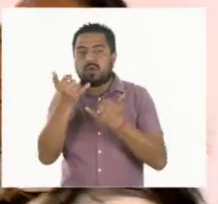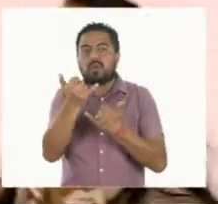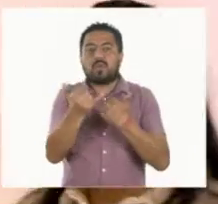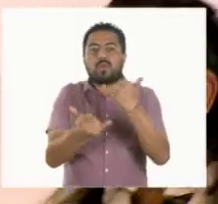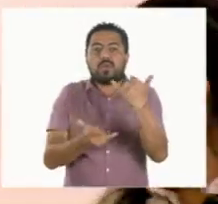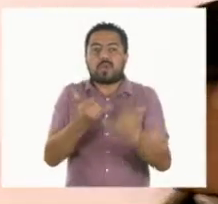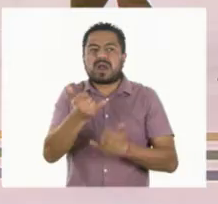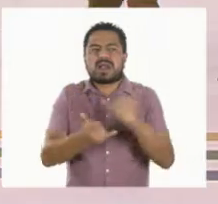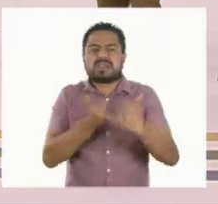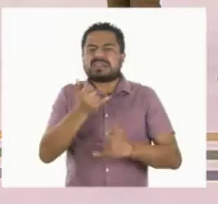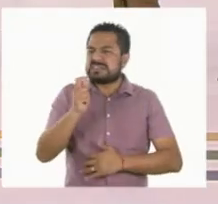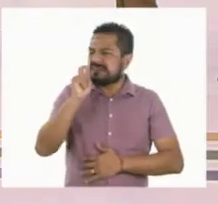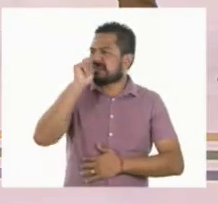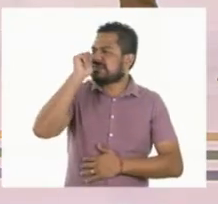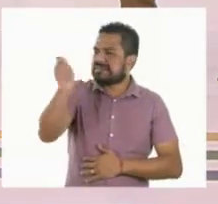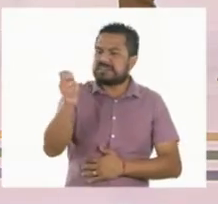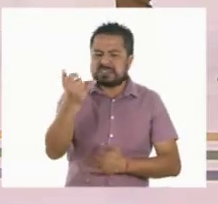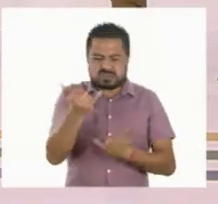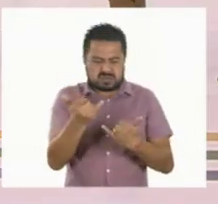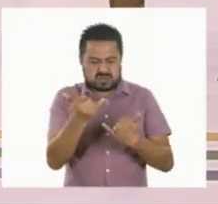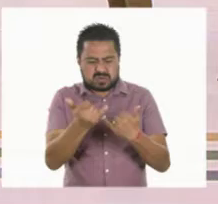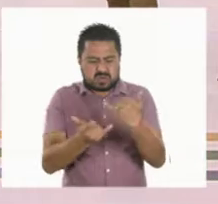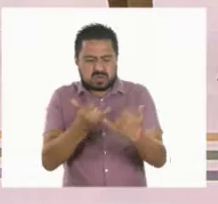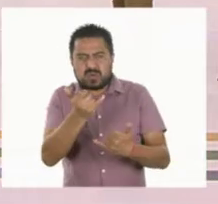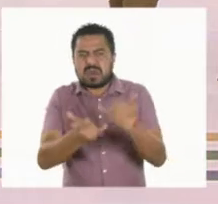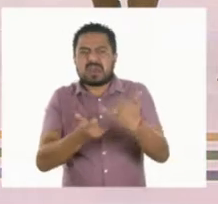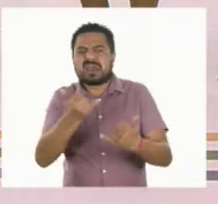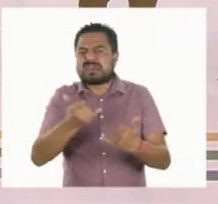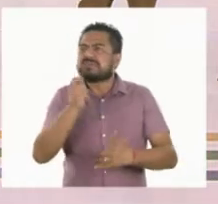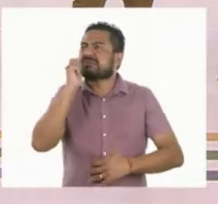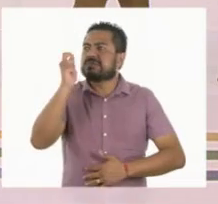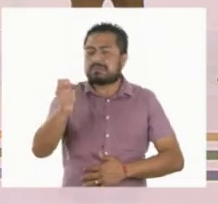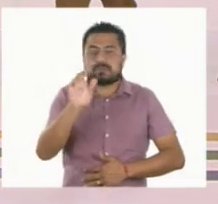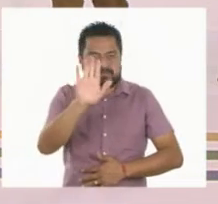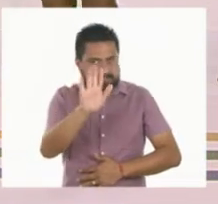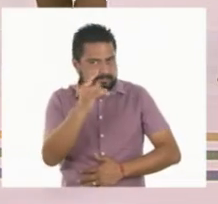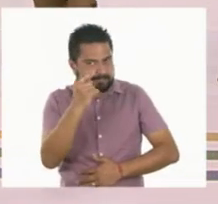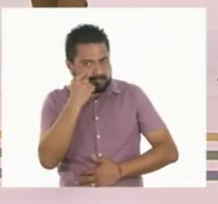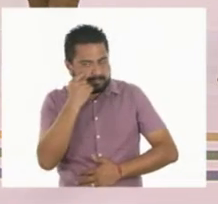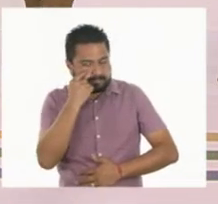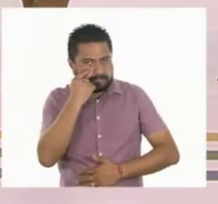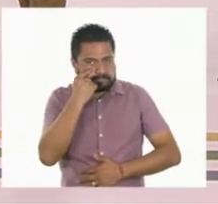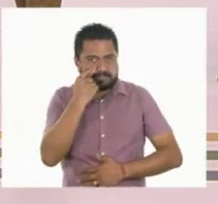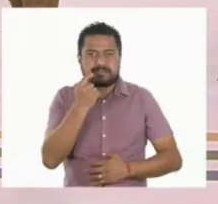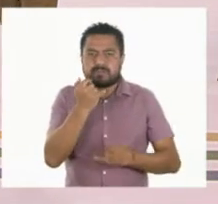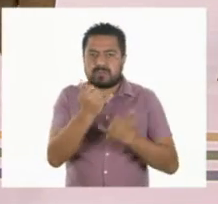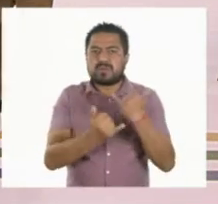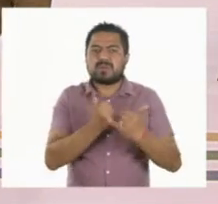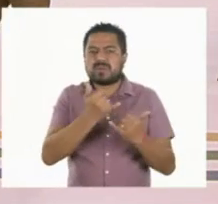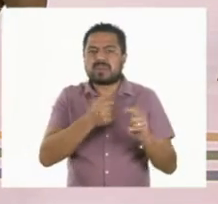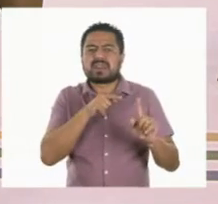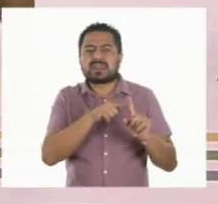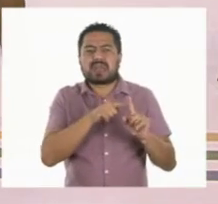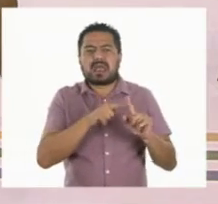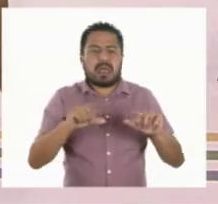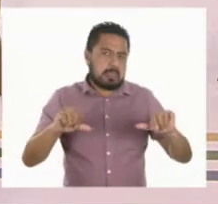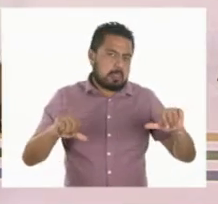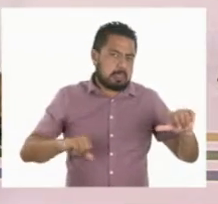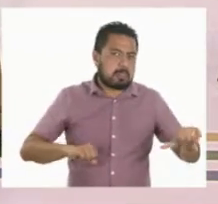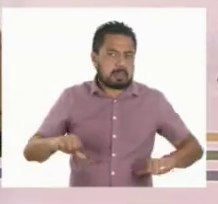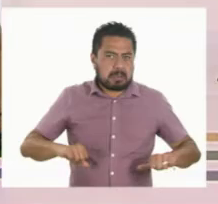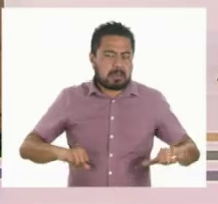Juego. ¿Qué es el juego? Bueno, el juego es un tipo de